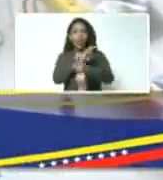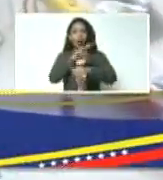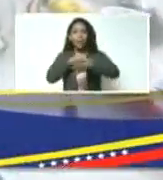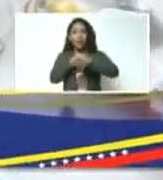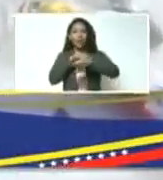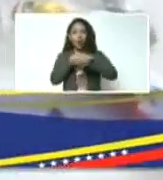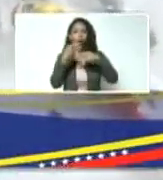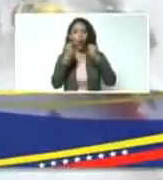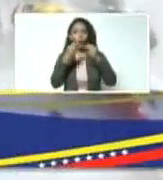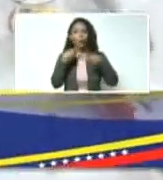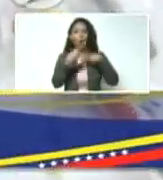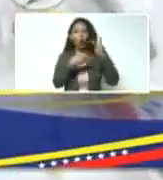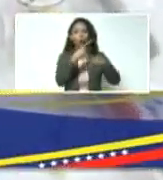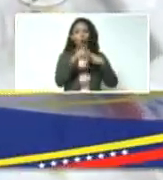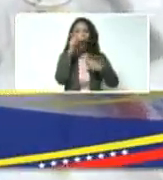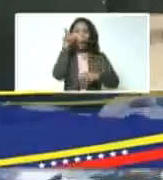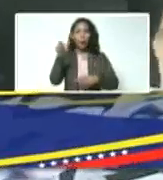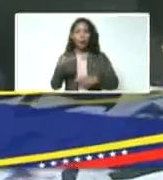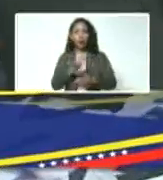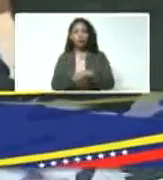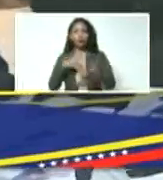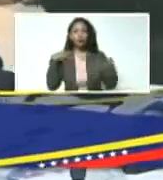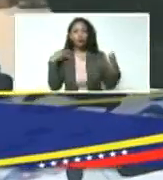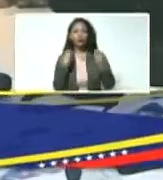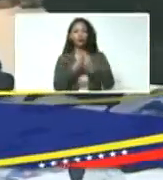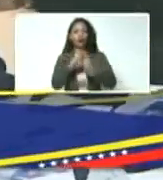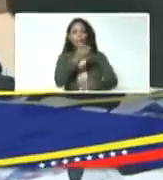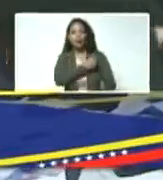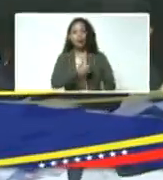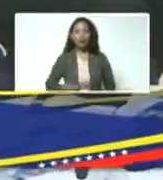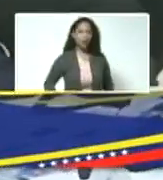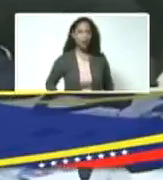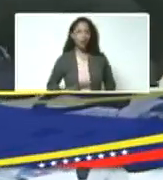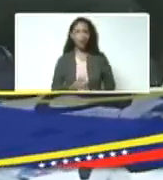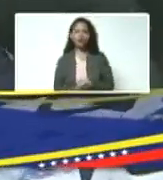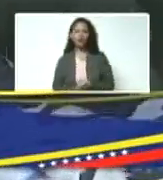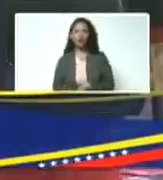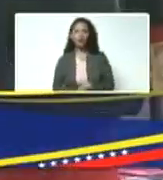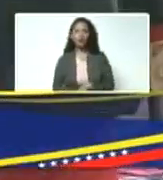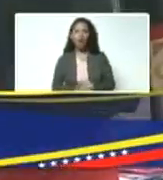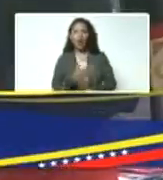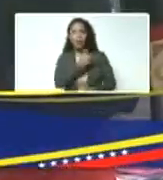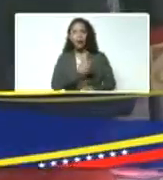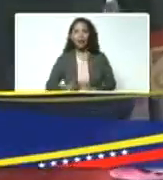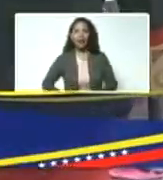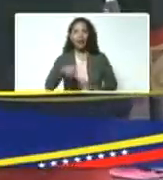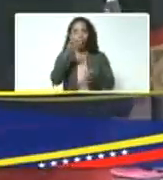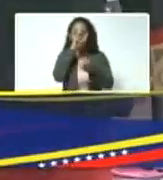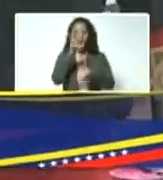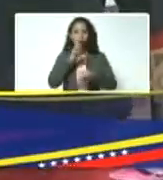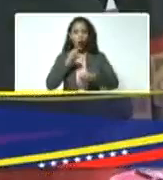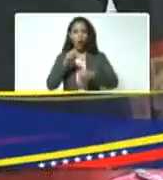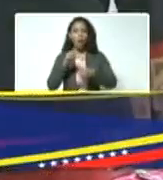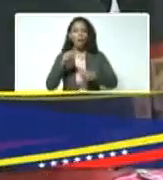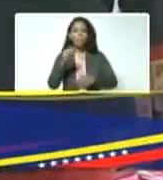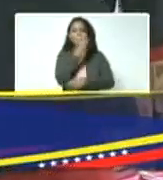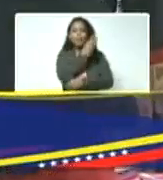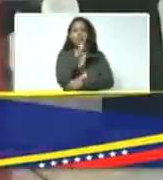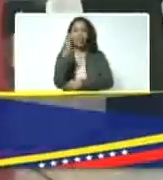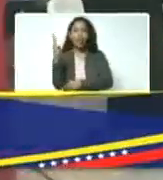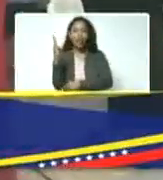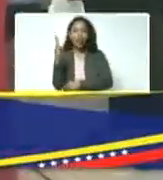Productiva, Héctor Silva, me acompaña, presidente, el presidente del Banco Bicentenario,